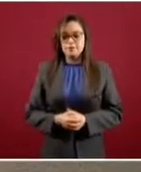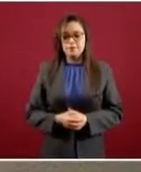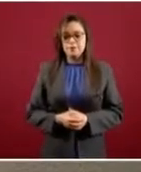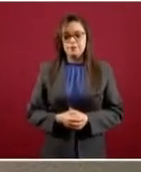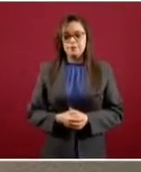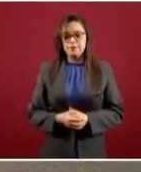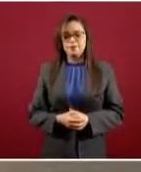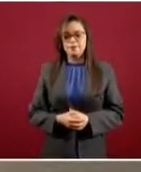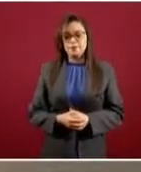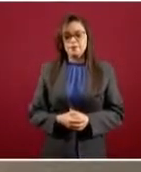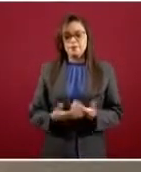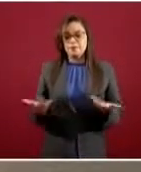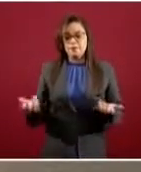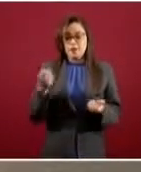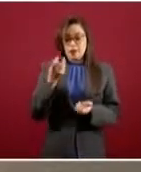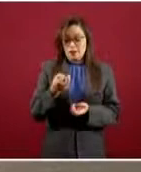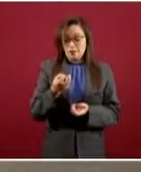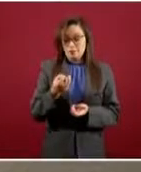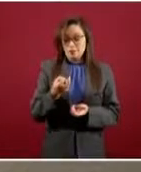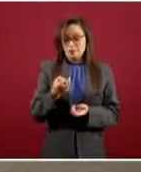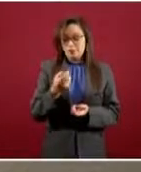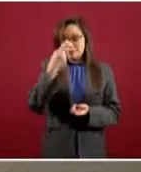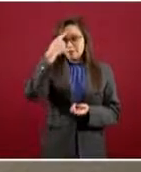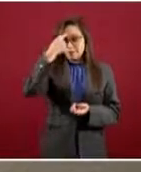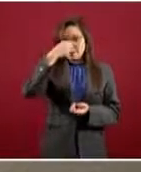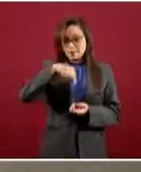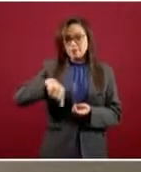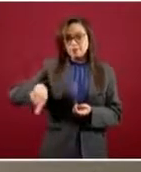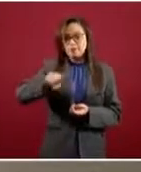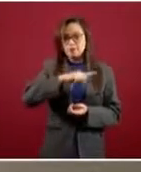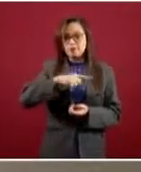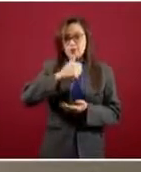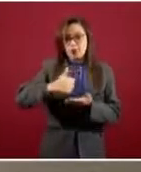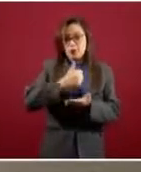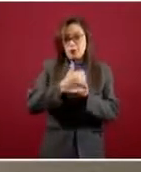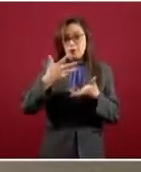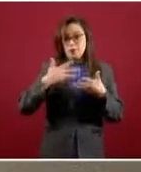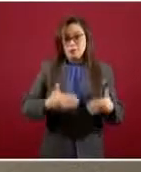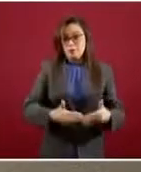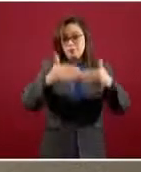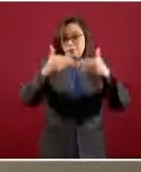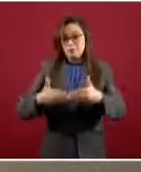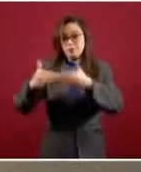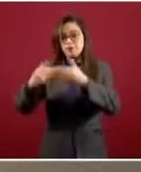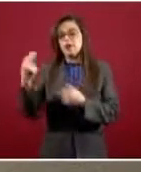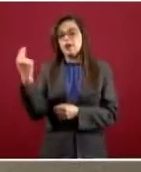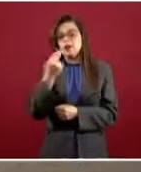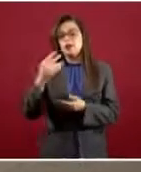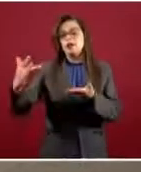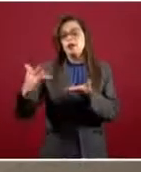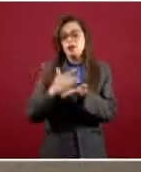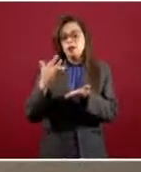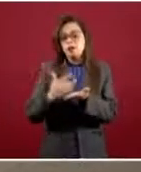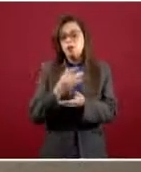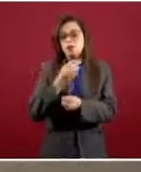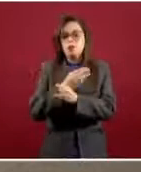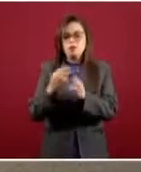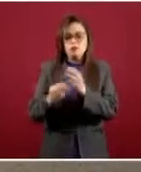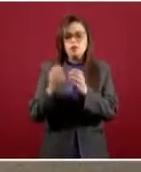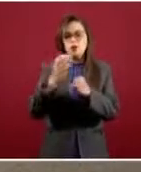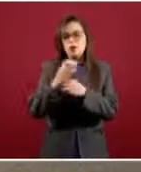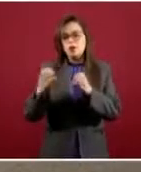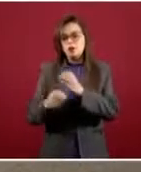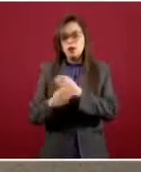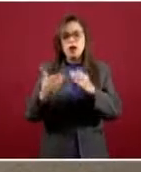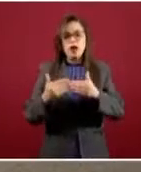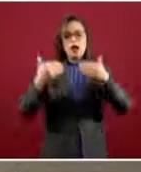para ser sustentables estas ciudades amuralladas necesitaban recursos del exterior. El exterior provenientes de